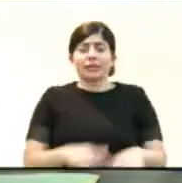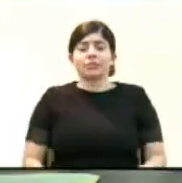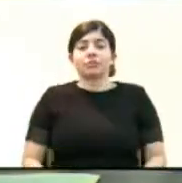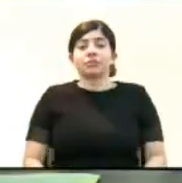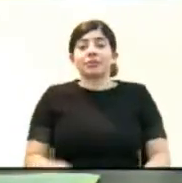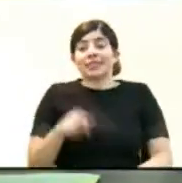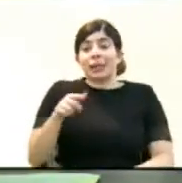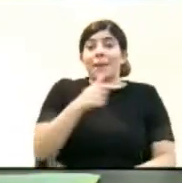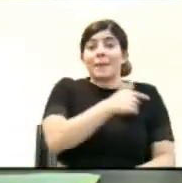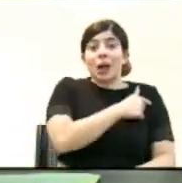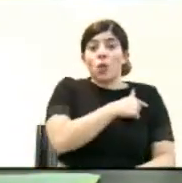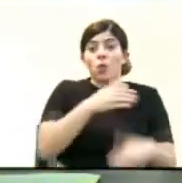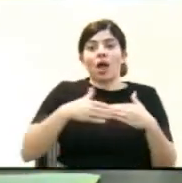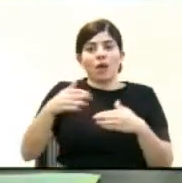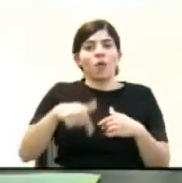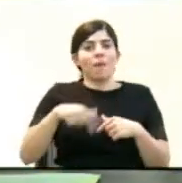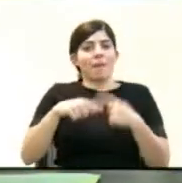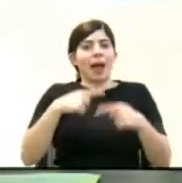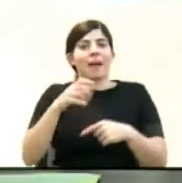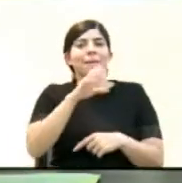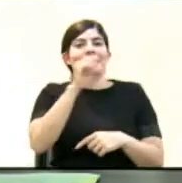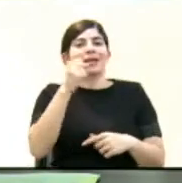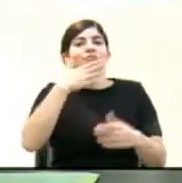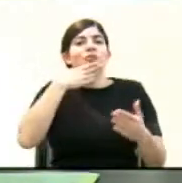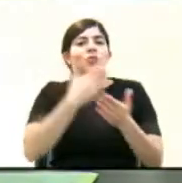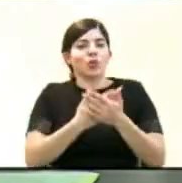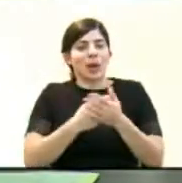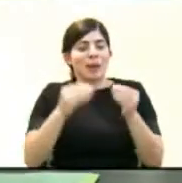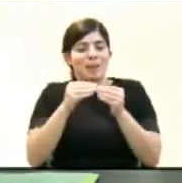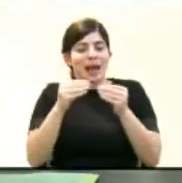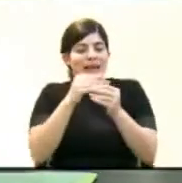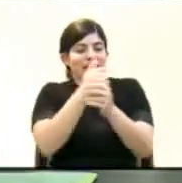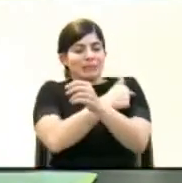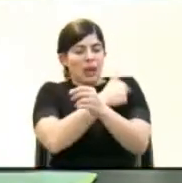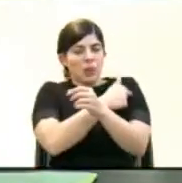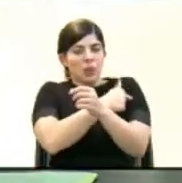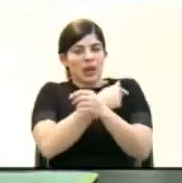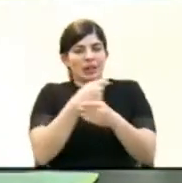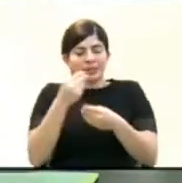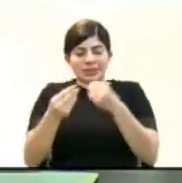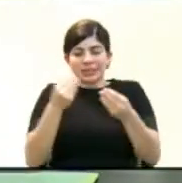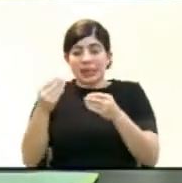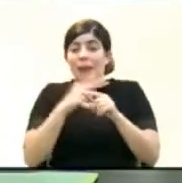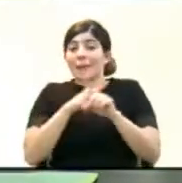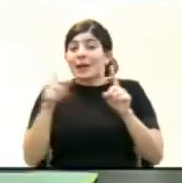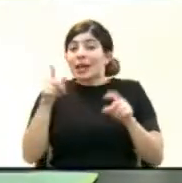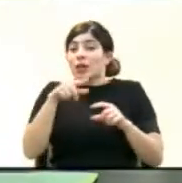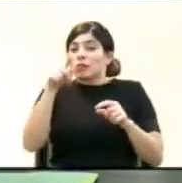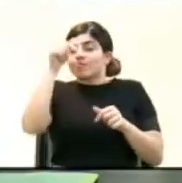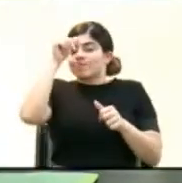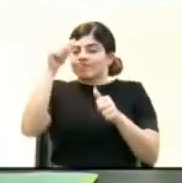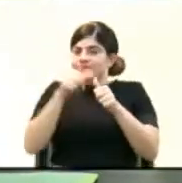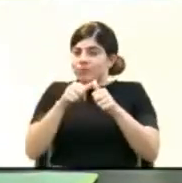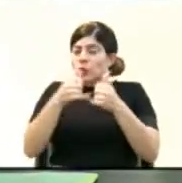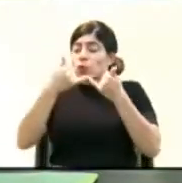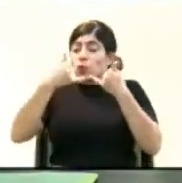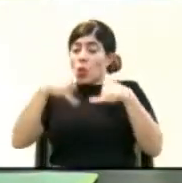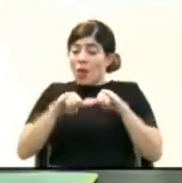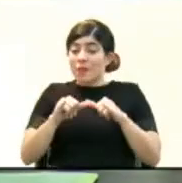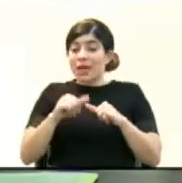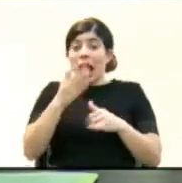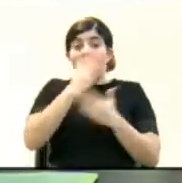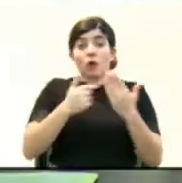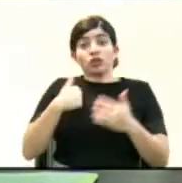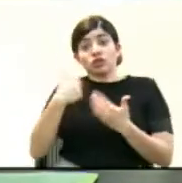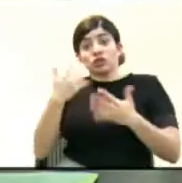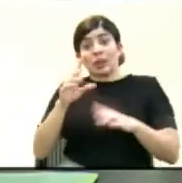Este va a ser un buen mes en términos de recepción de vacunas, pero recordemos que aún teniendo la